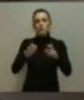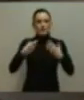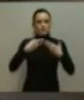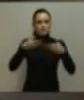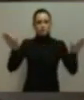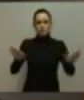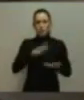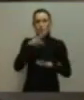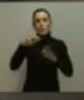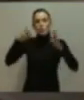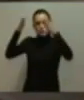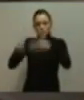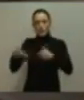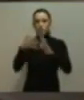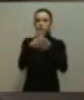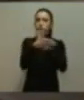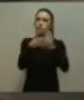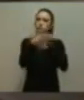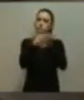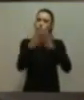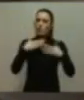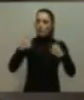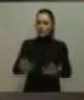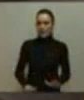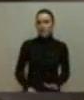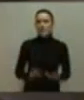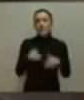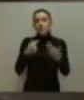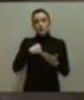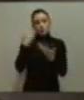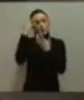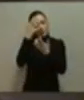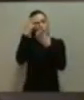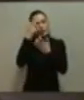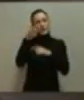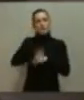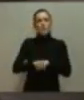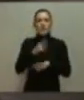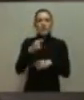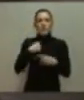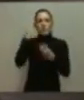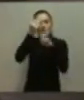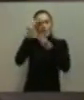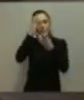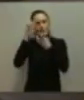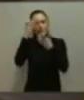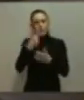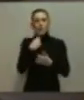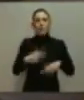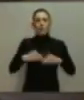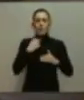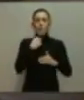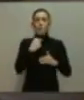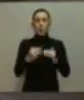explaye y nos diga lo que le parece. Y en ese sentido yo también reflexiono en voz alta acerca de dos cuestiones.